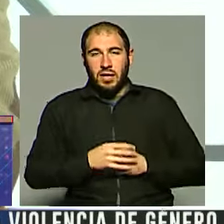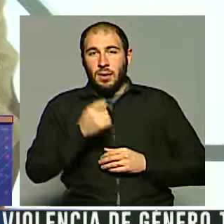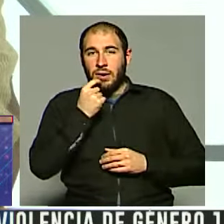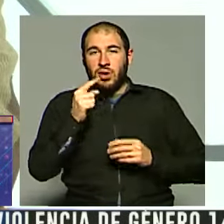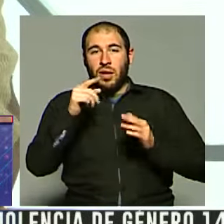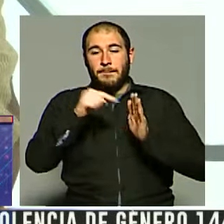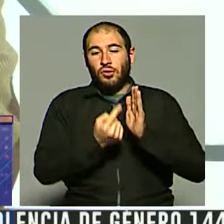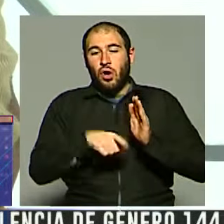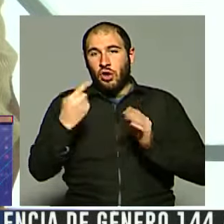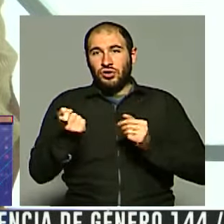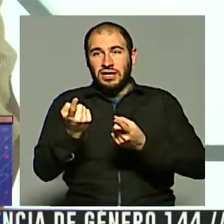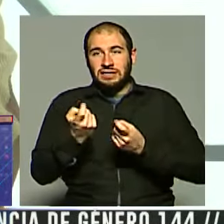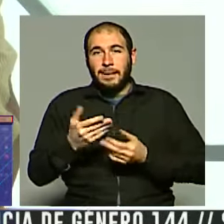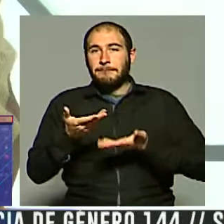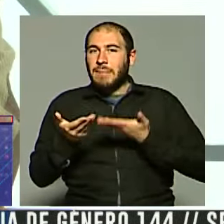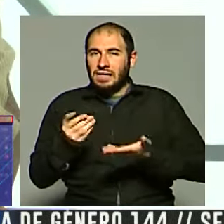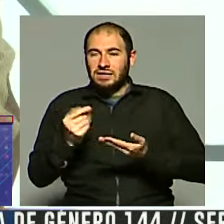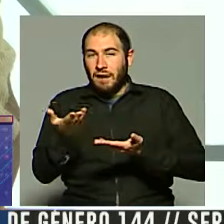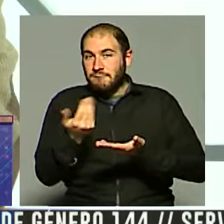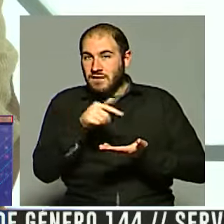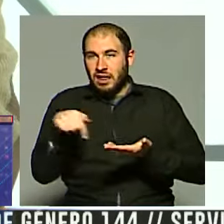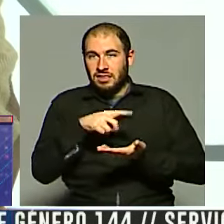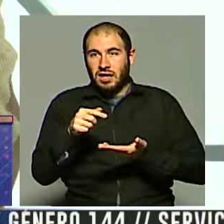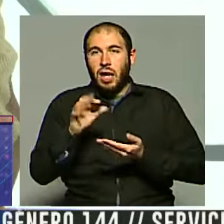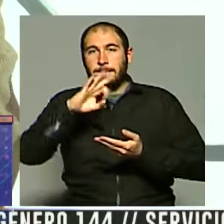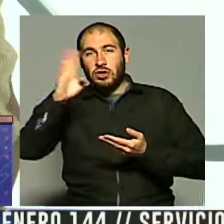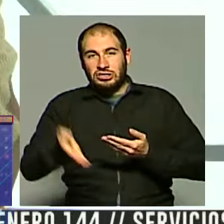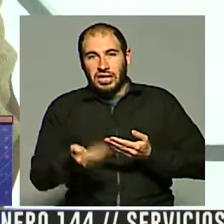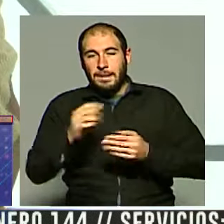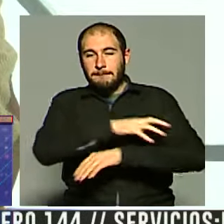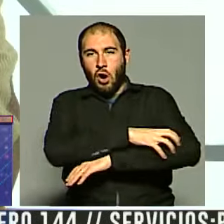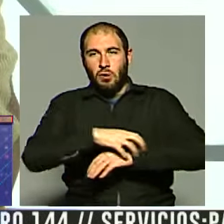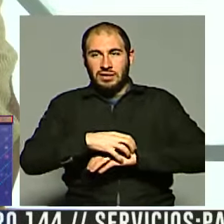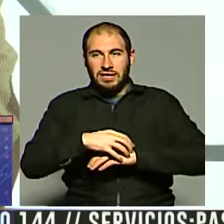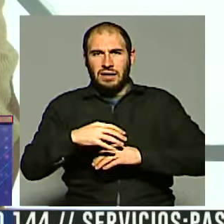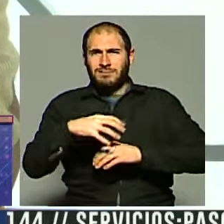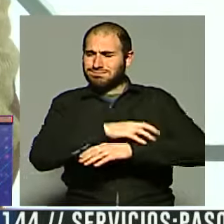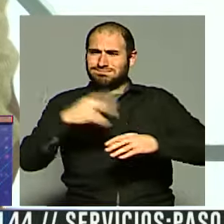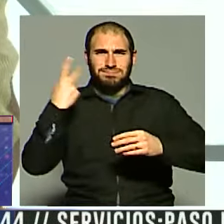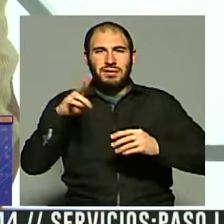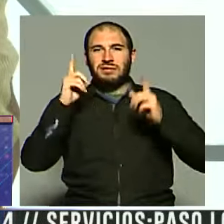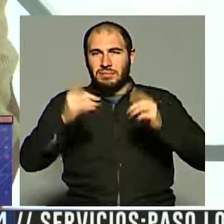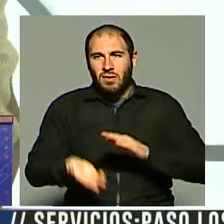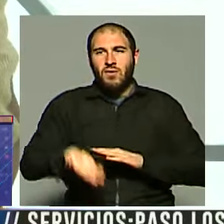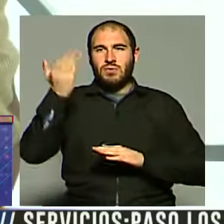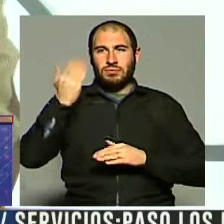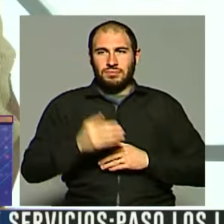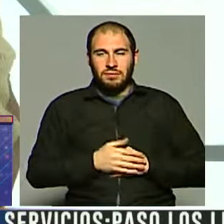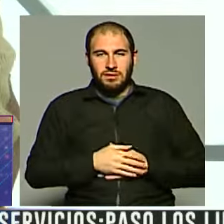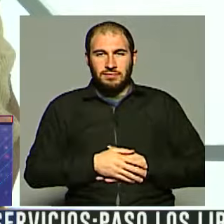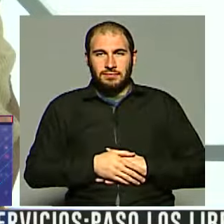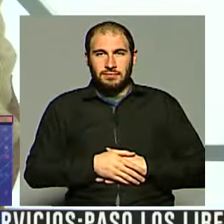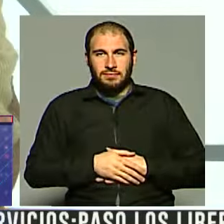otro indicador, que son las necesidades básicas insatisfechas, claro, el porcentaje de pobreza y de indigencia sube también considerablemente.